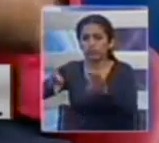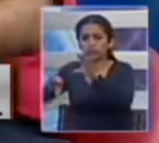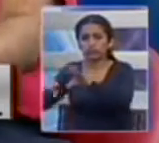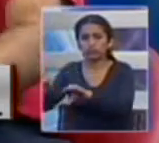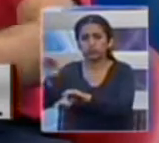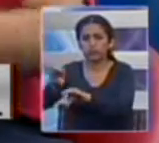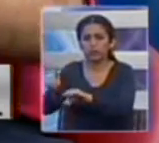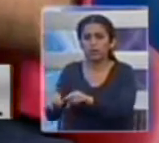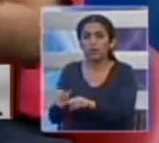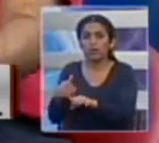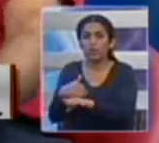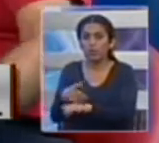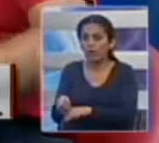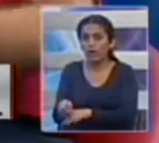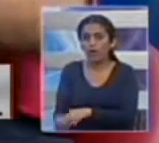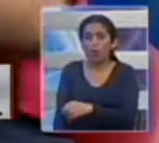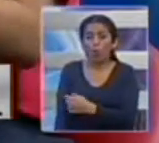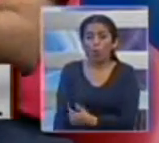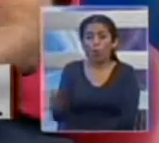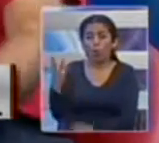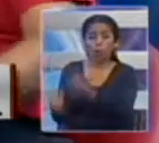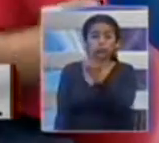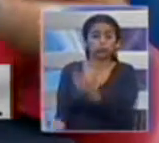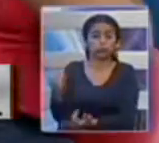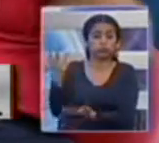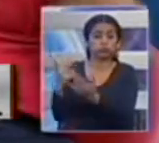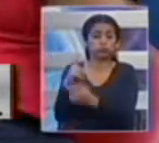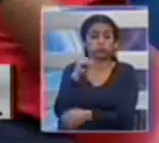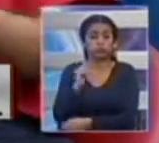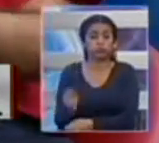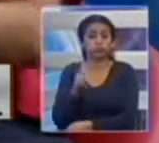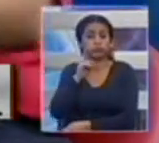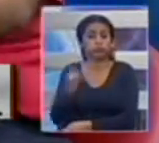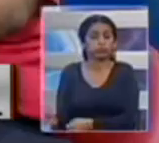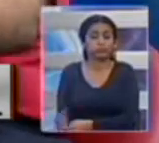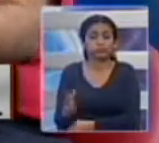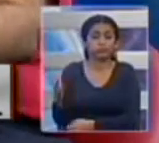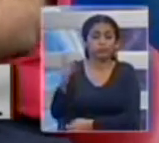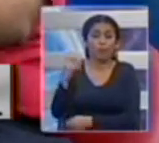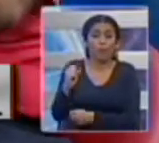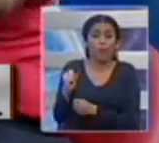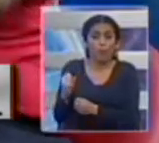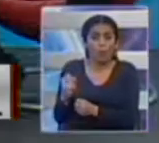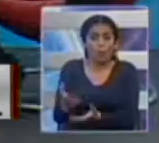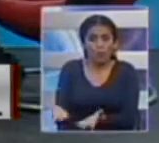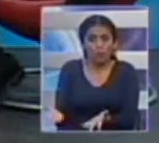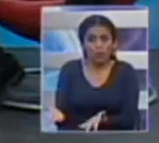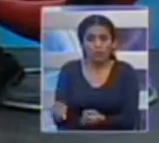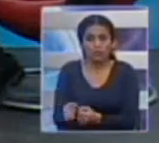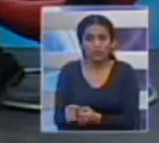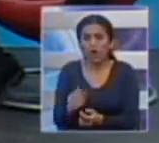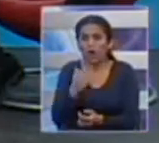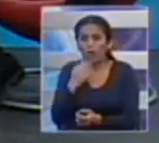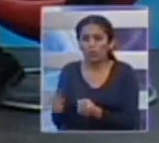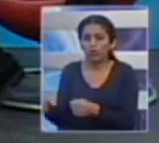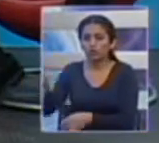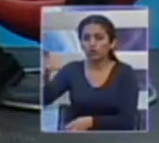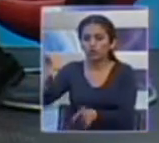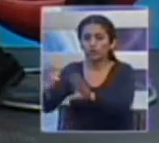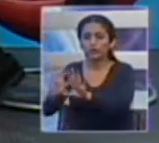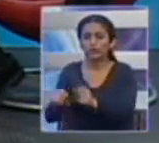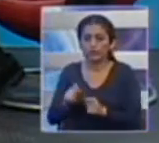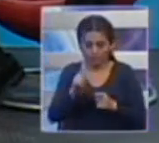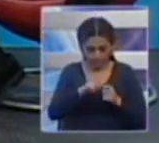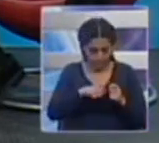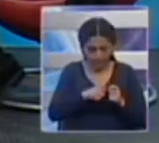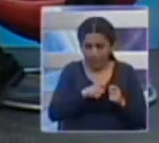vapores de la gasolina se almacenan, son altamente inflamables, y usted ni bien se está acercando con el fósforo,